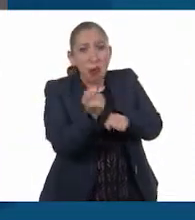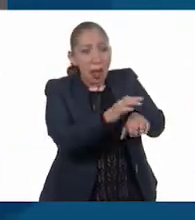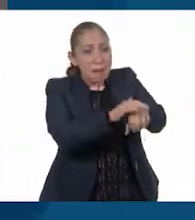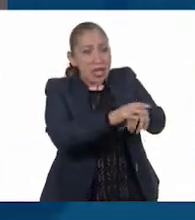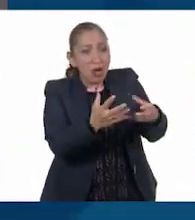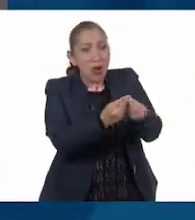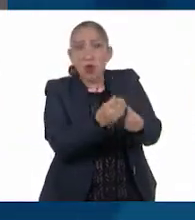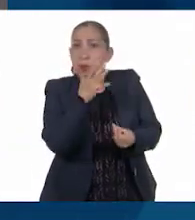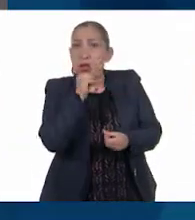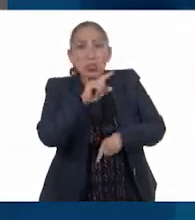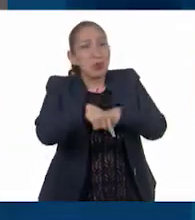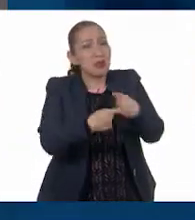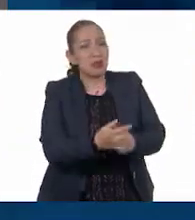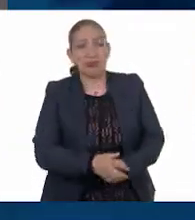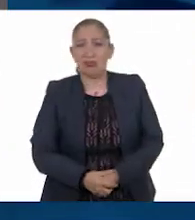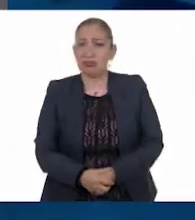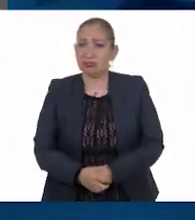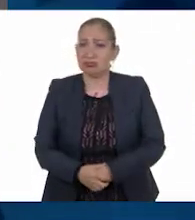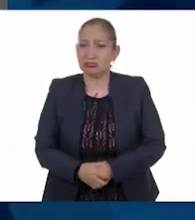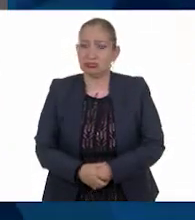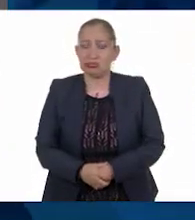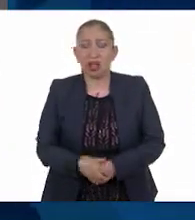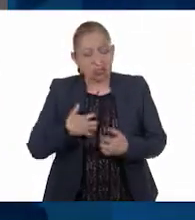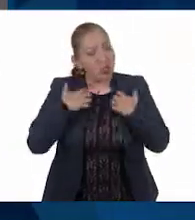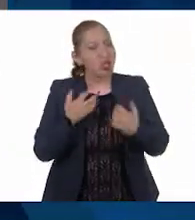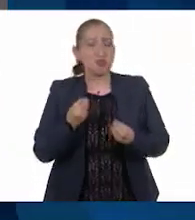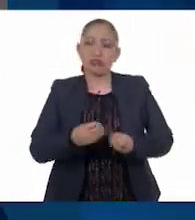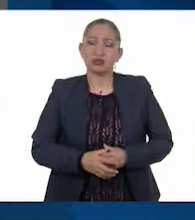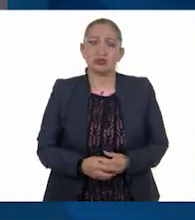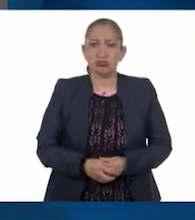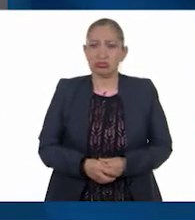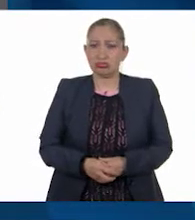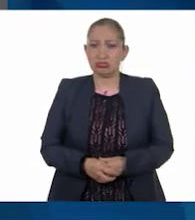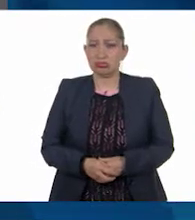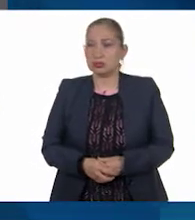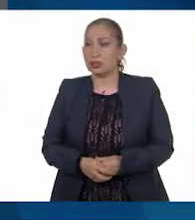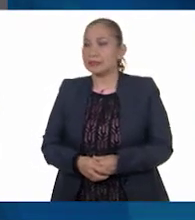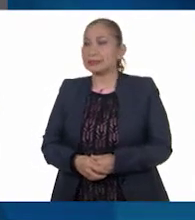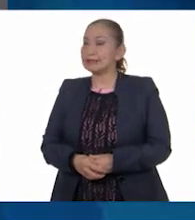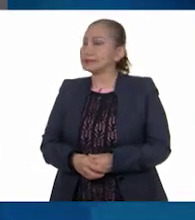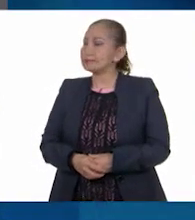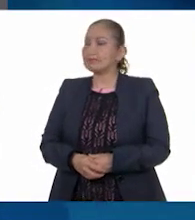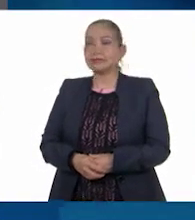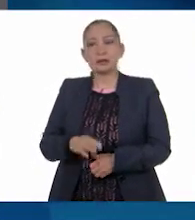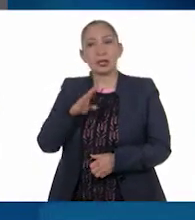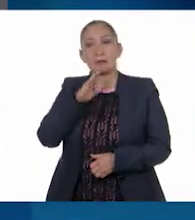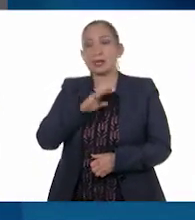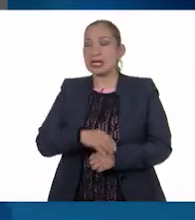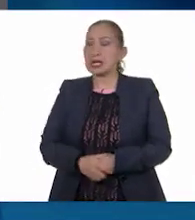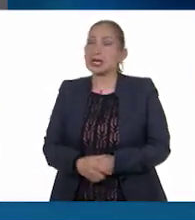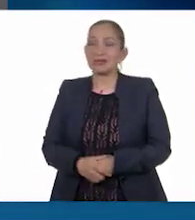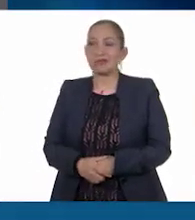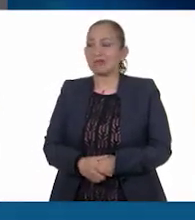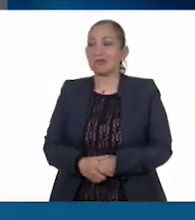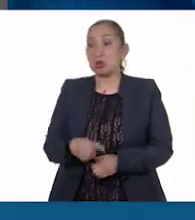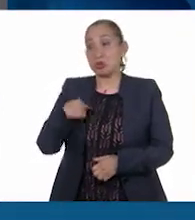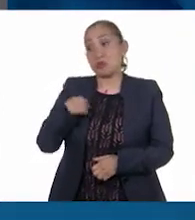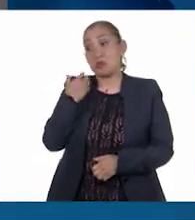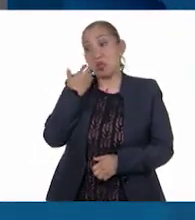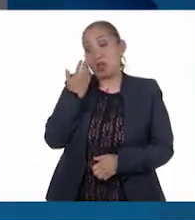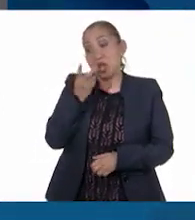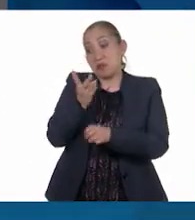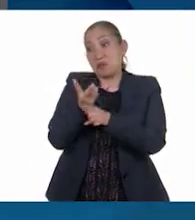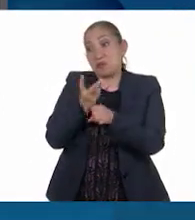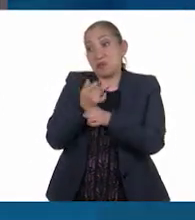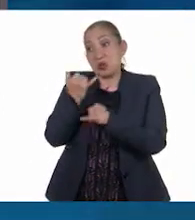mis amigos y no voy a poder ir. Y estoy muy enojado. Ay, qué mala onda. Yo venía a invitarte